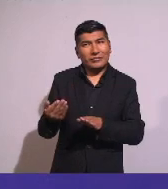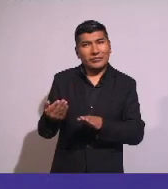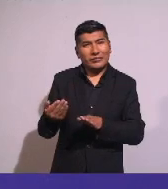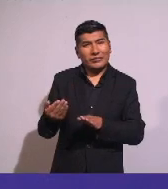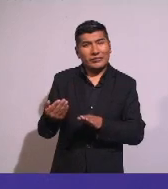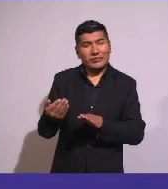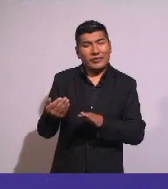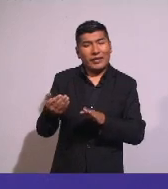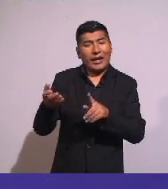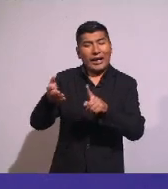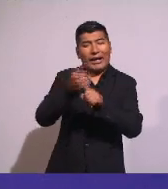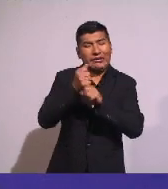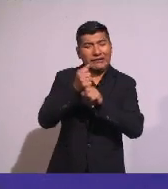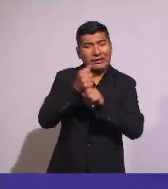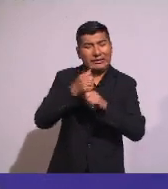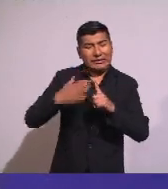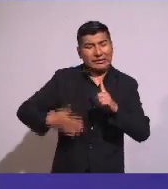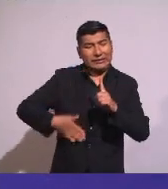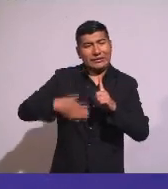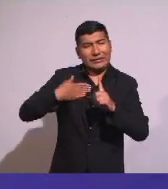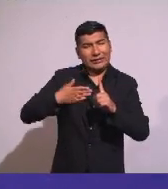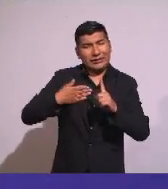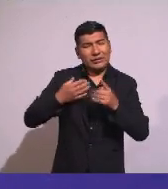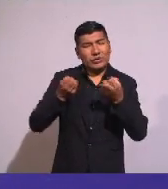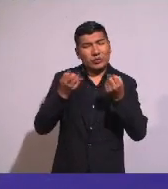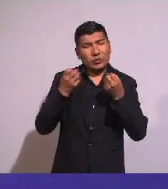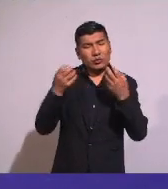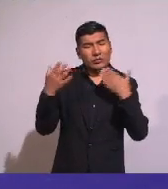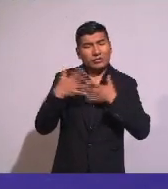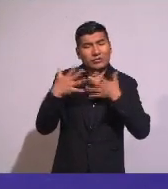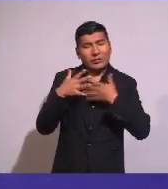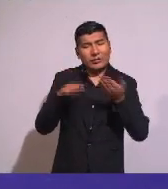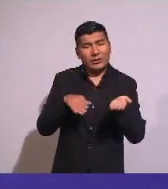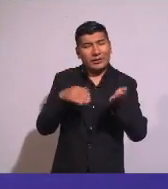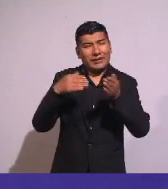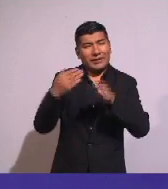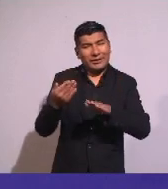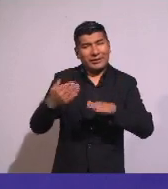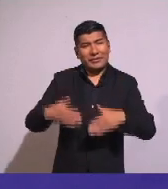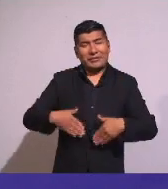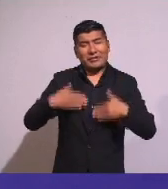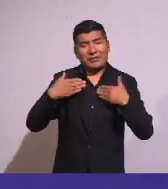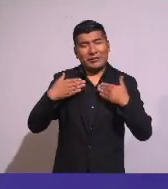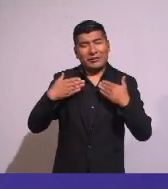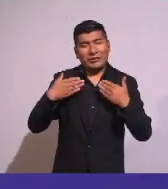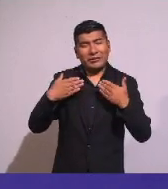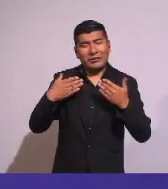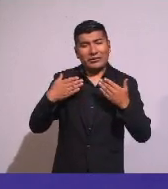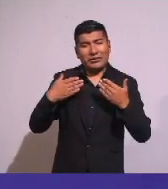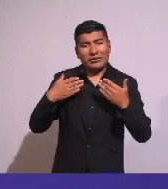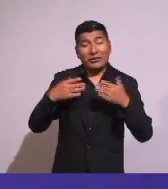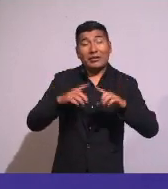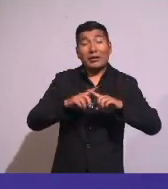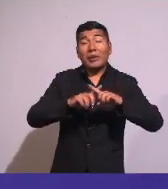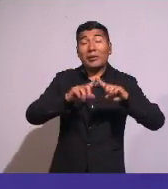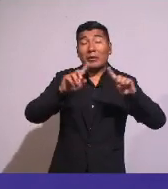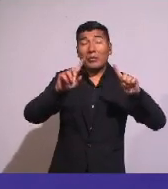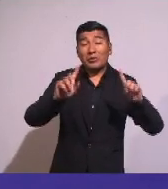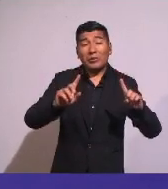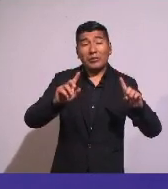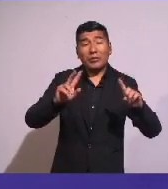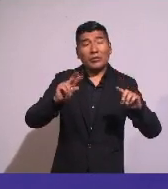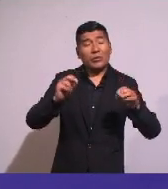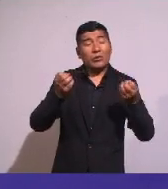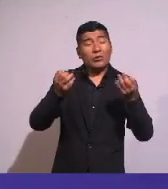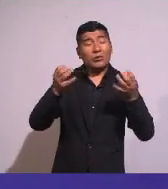nos aferramos a la vida nos da tanto miedo perder el don de la vida y sin embargo no nos da